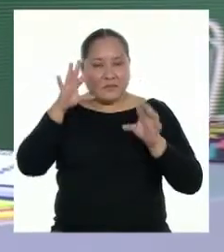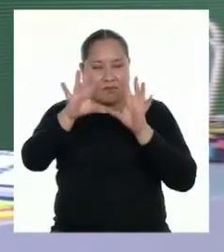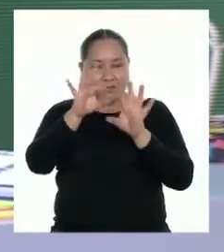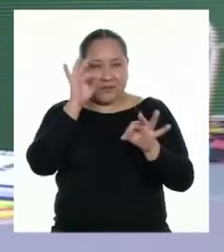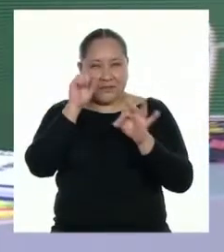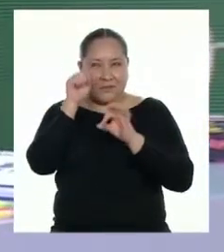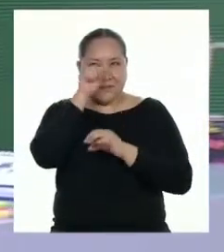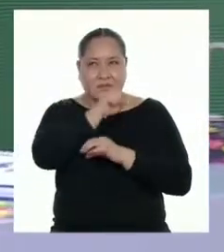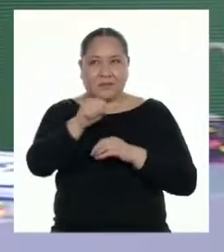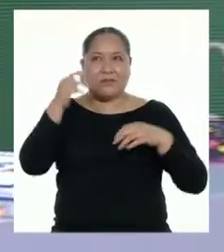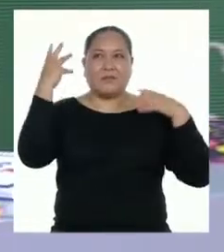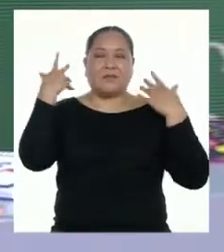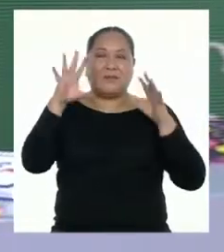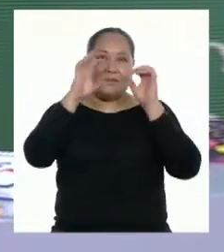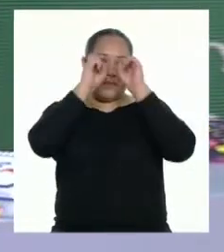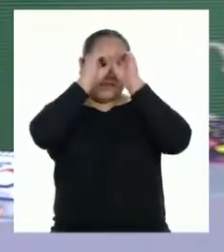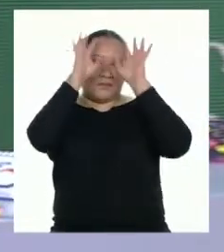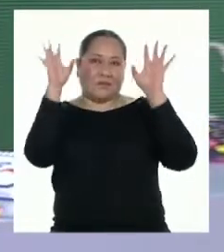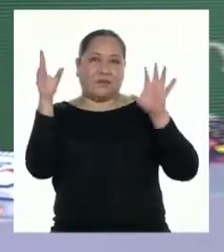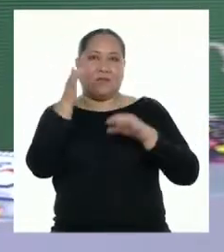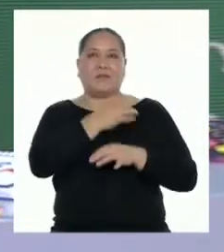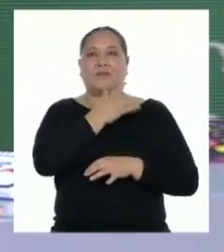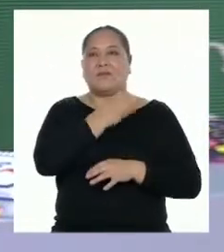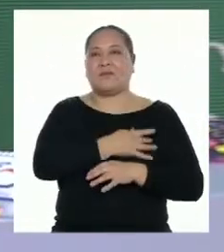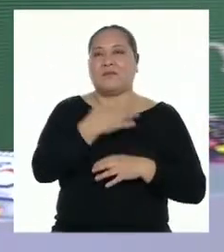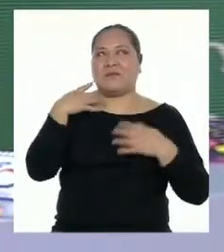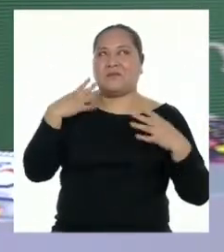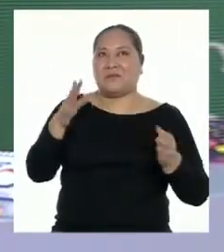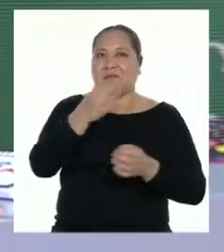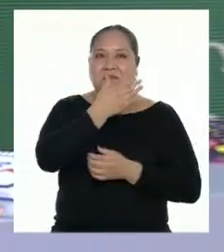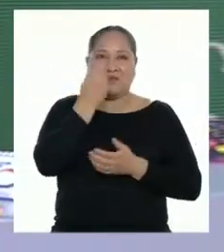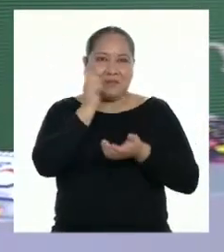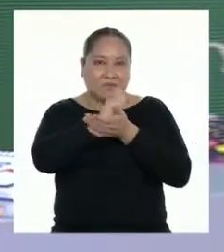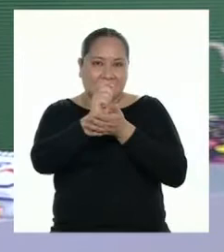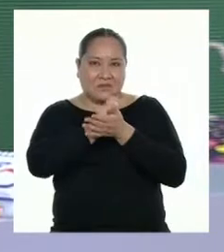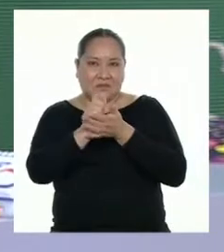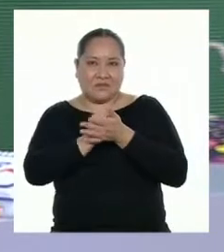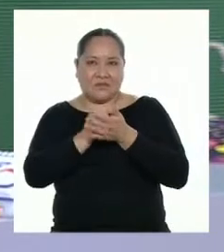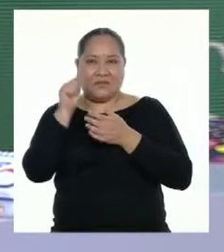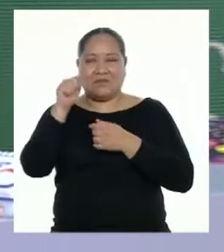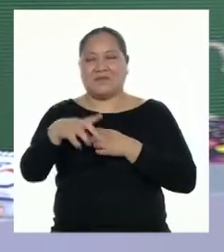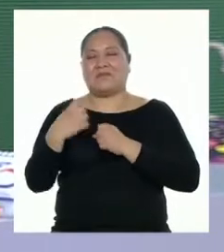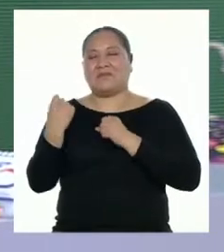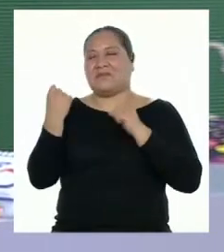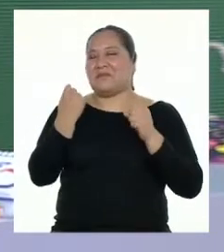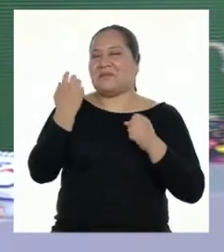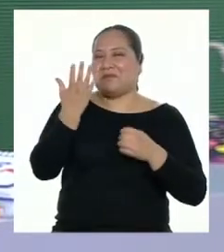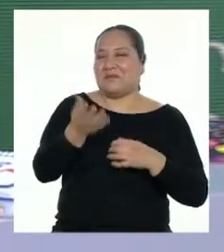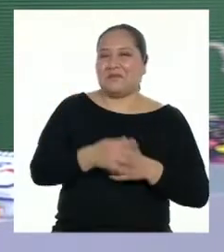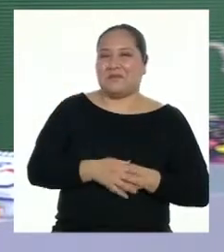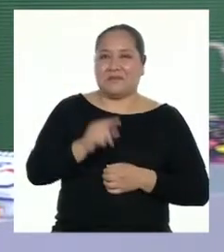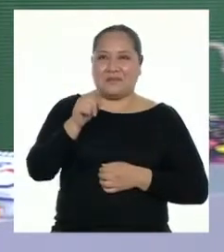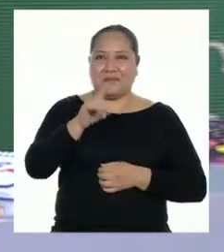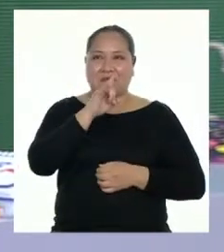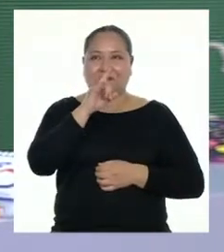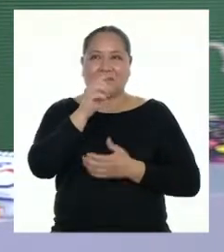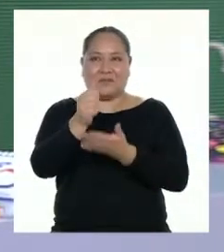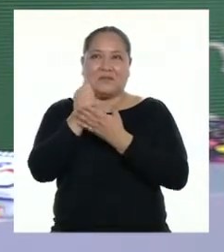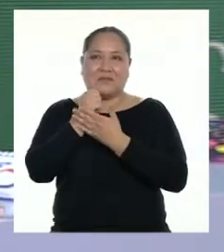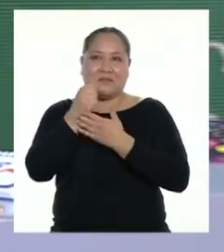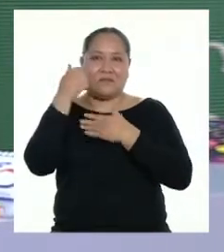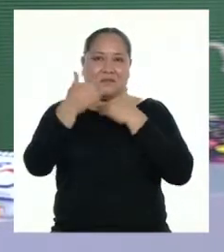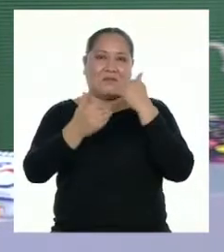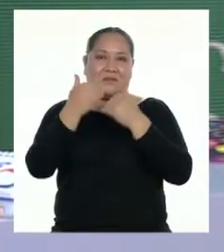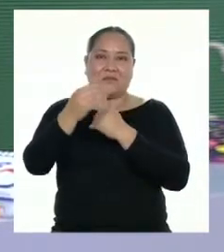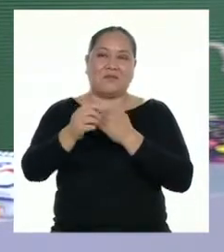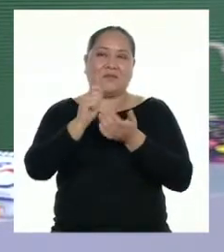Identificaremos aquello que ya tenemos más claro, que sentimos que ya hacemos mucho mejor, que es nuestro fuerte. Y por eso nos ayuda a hacer el proceso de